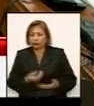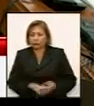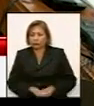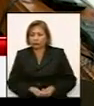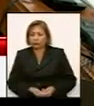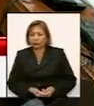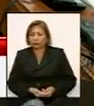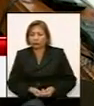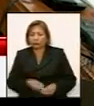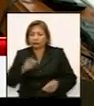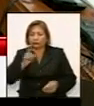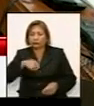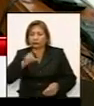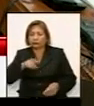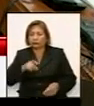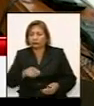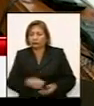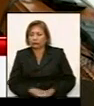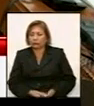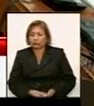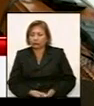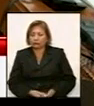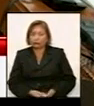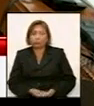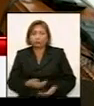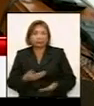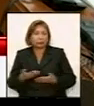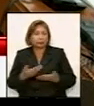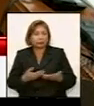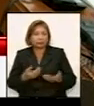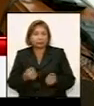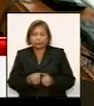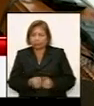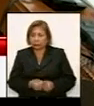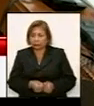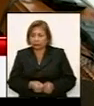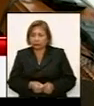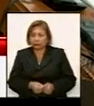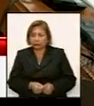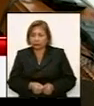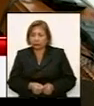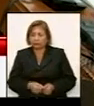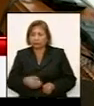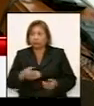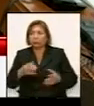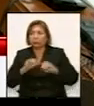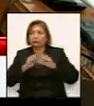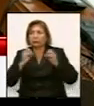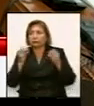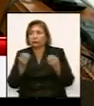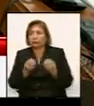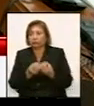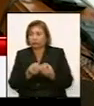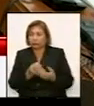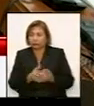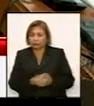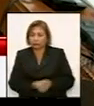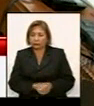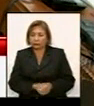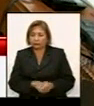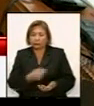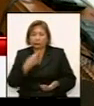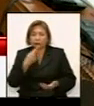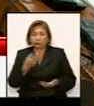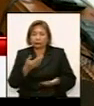las necesidades de la ciudadanía expresadas por la sociedad civil organizada y trasladarlas